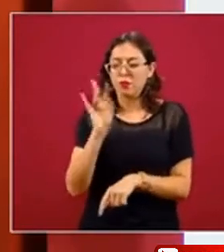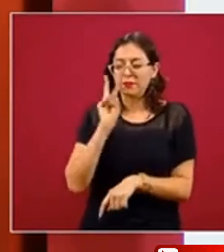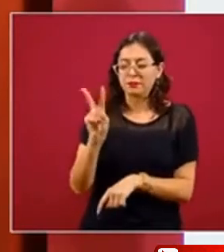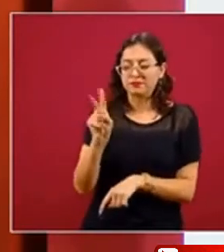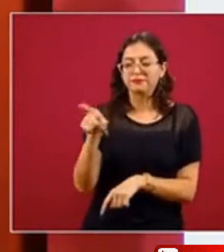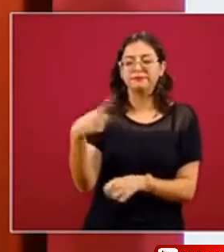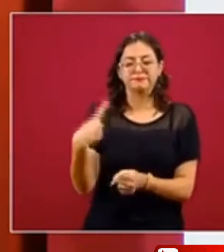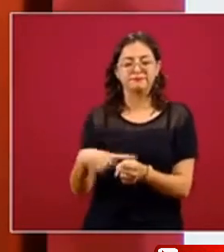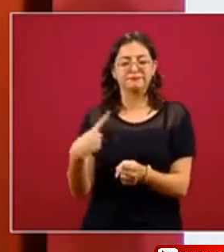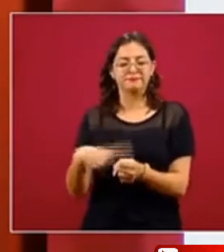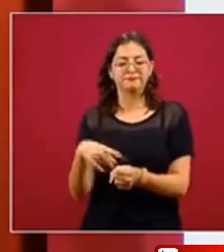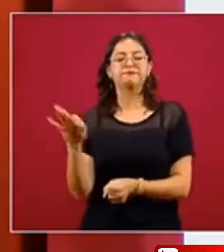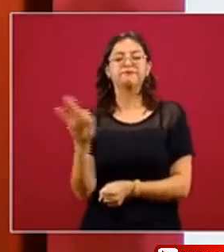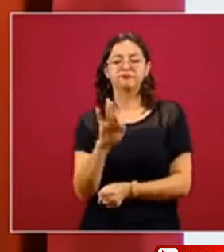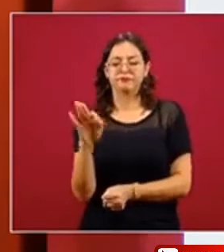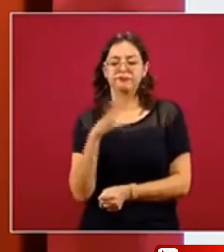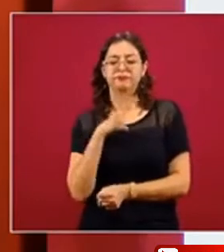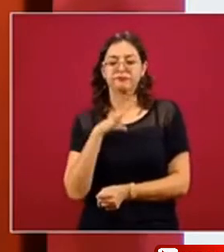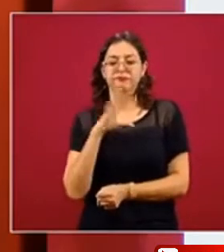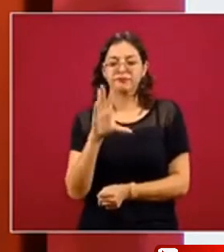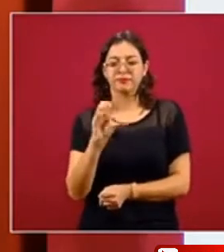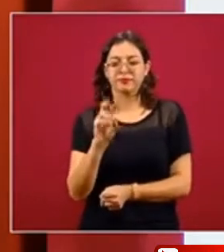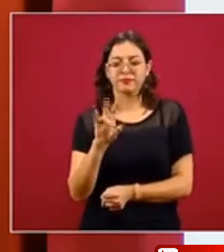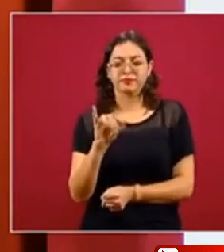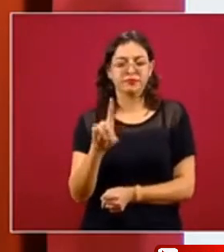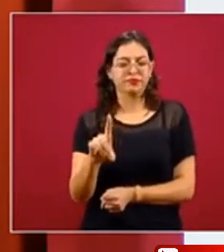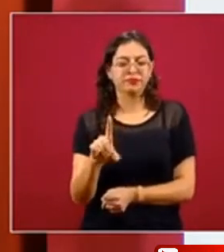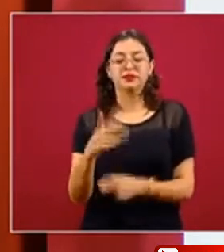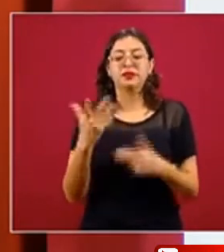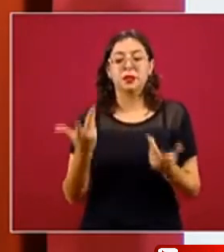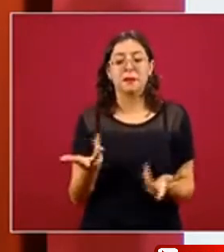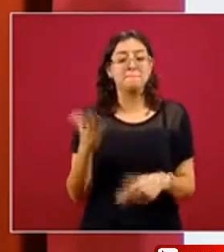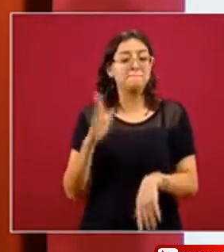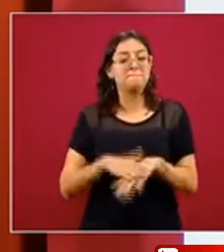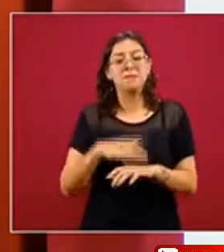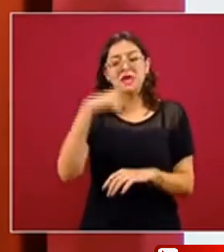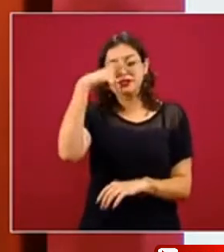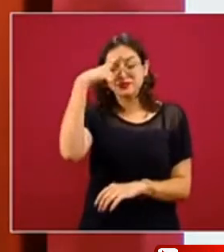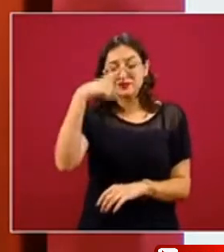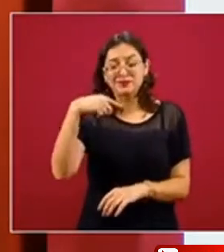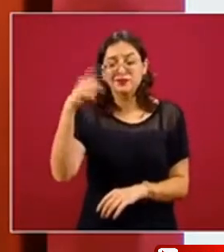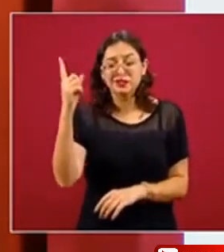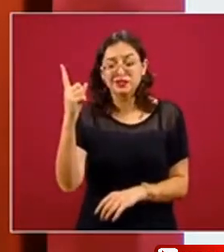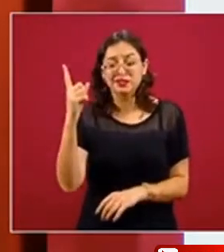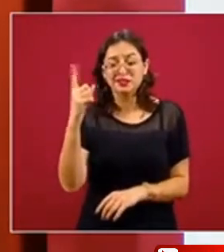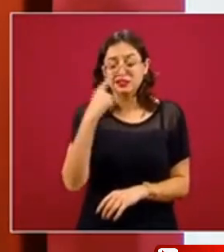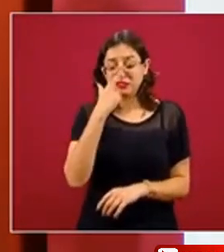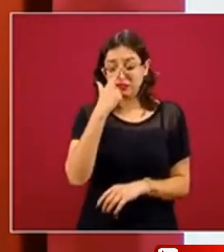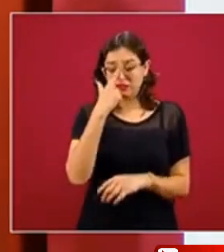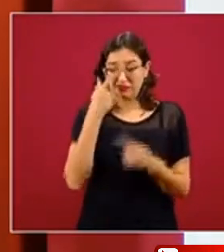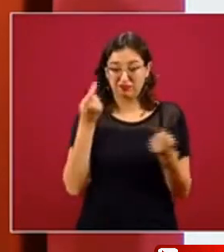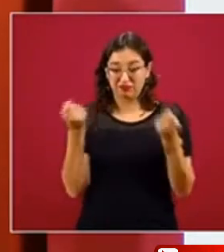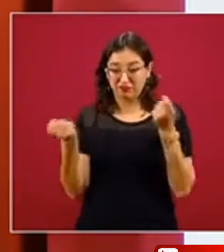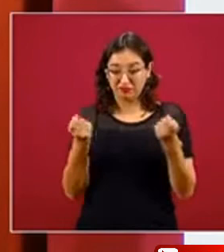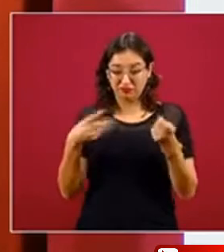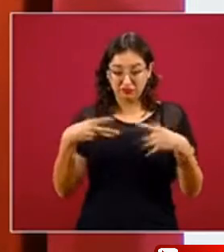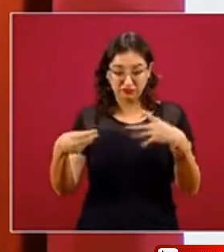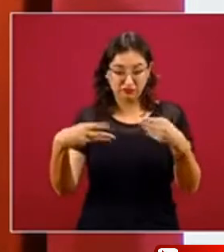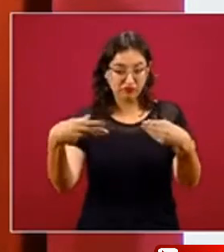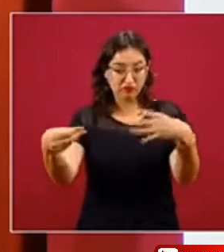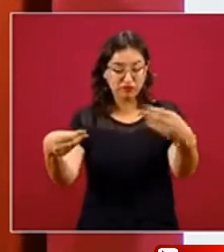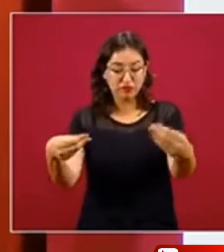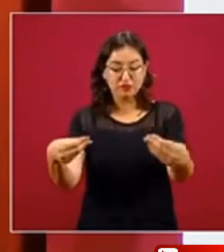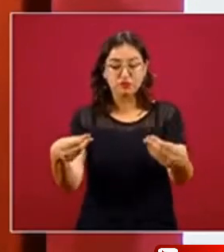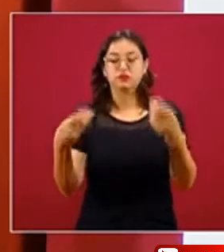una persona sospechosa de COVID. Y para fines prácticos de el control epidémico y